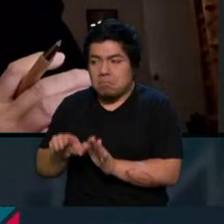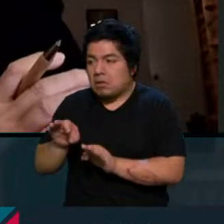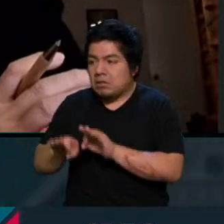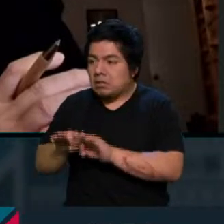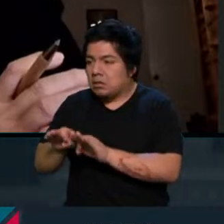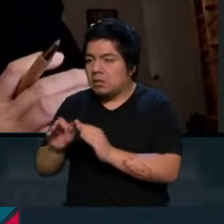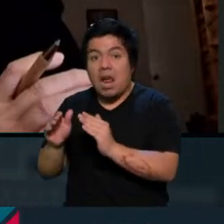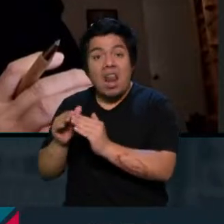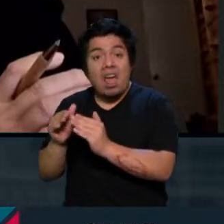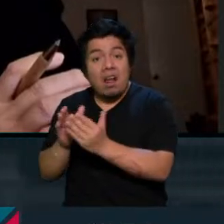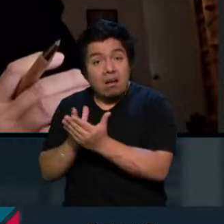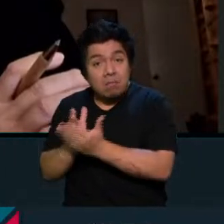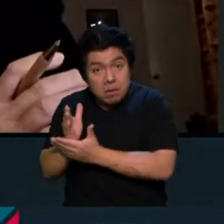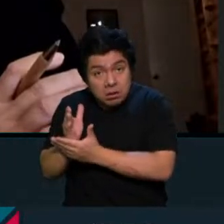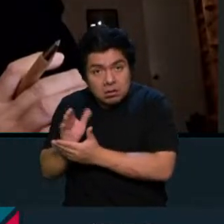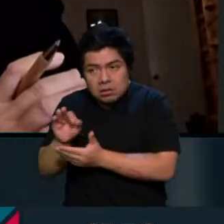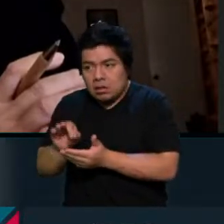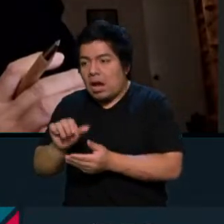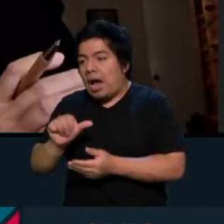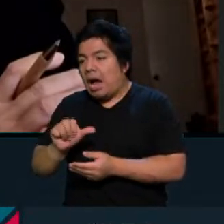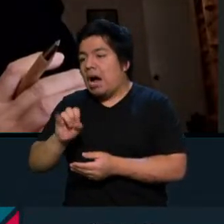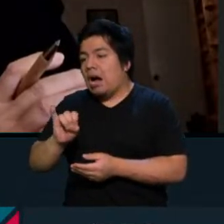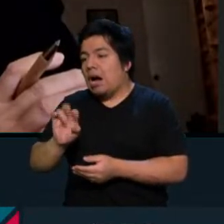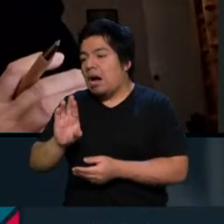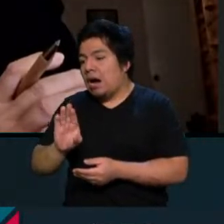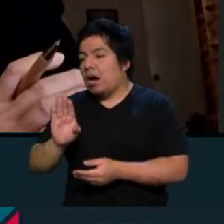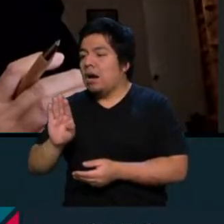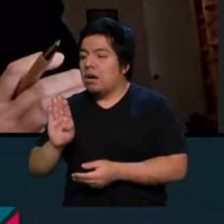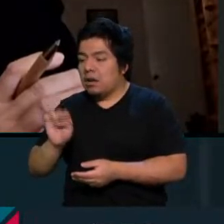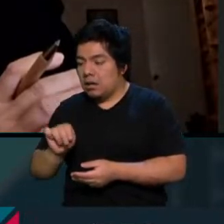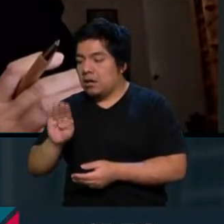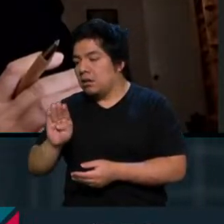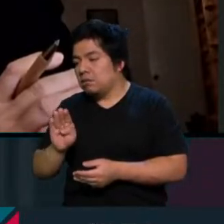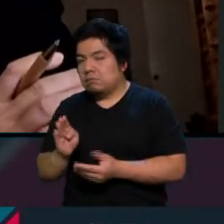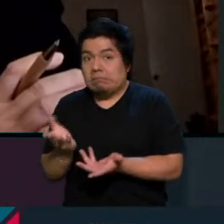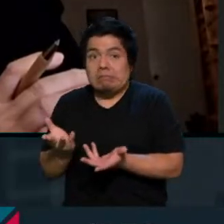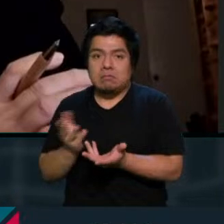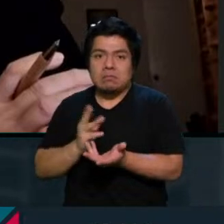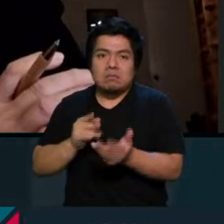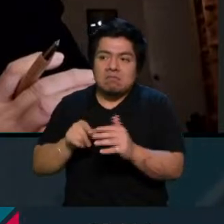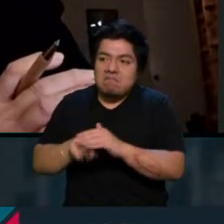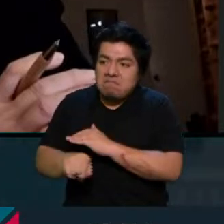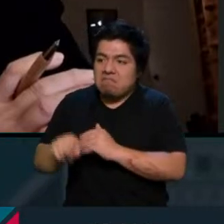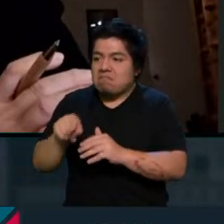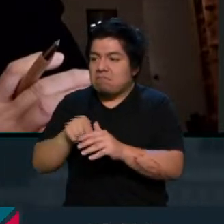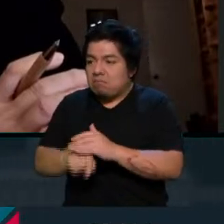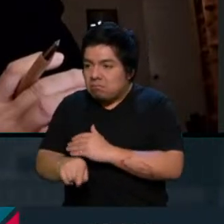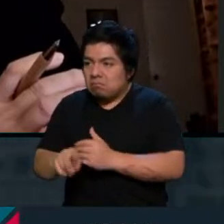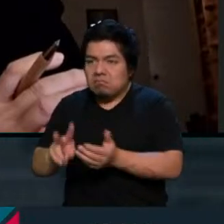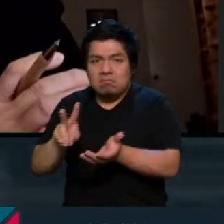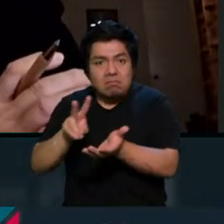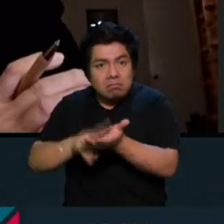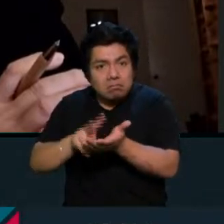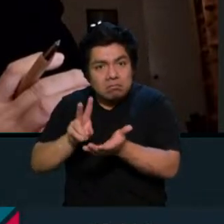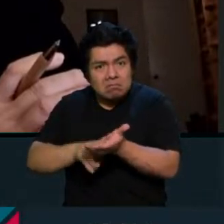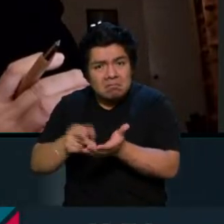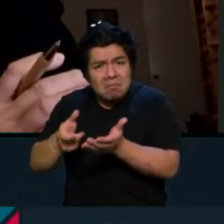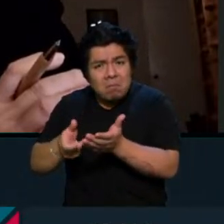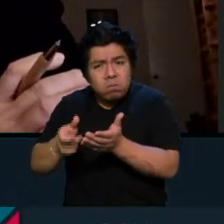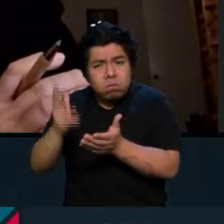el acceso a un Airbnb, pues también ya se están quejando justo de los altos